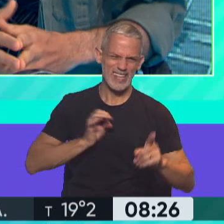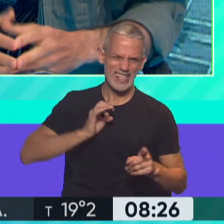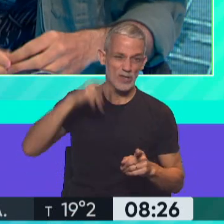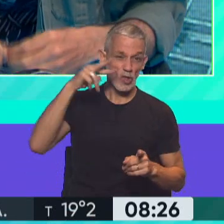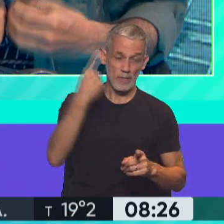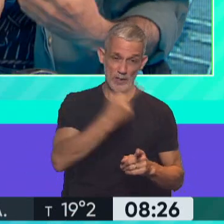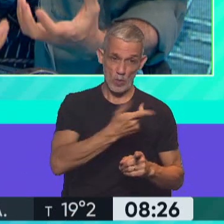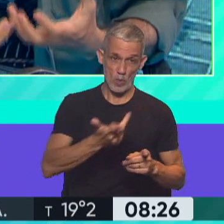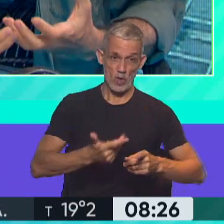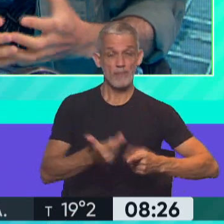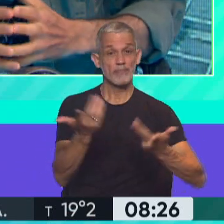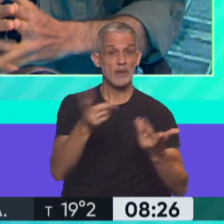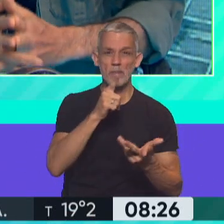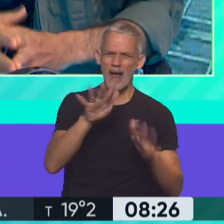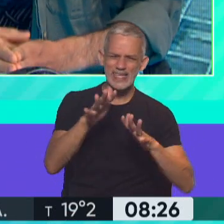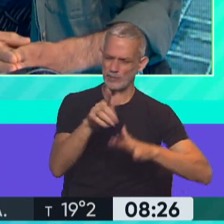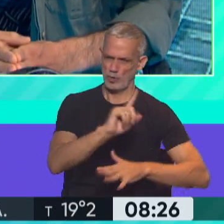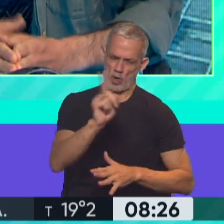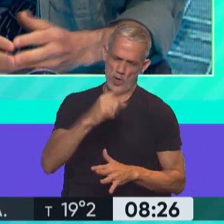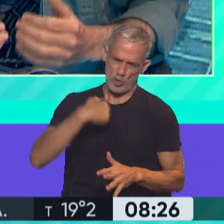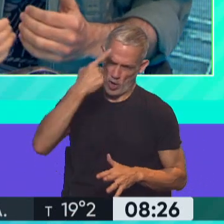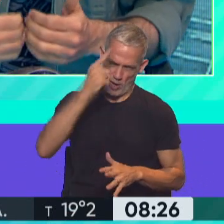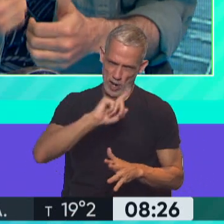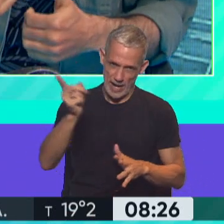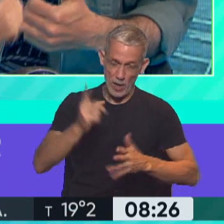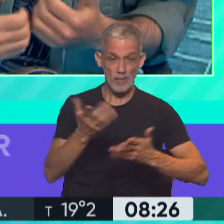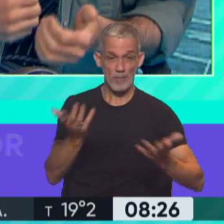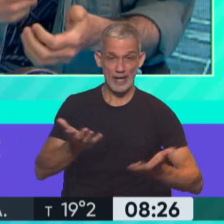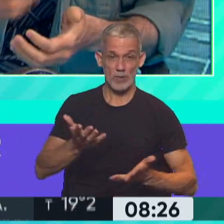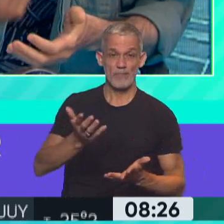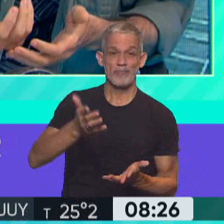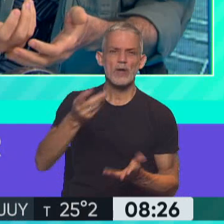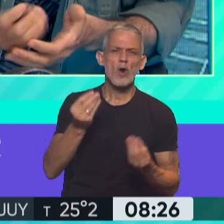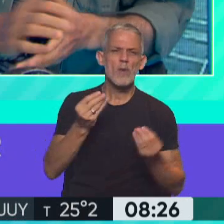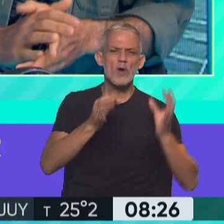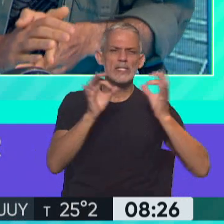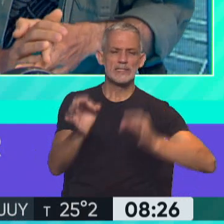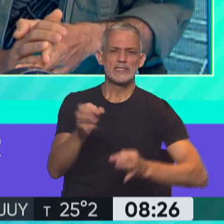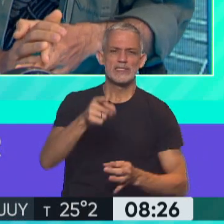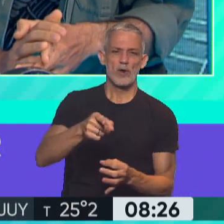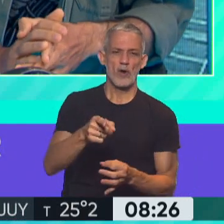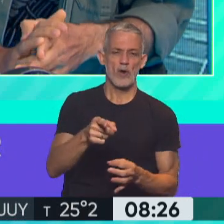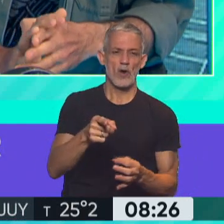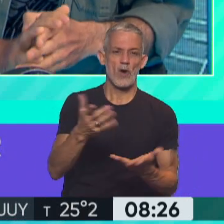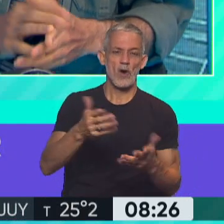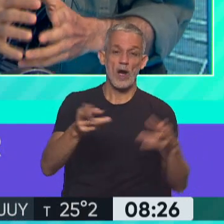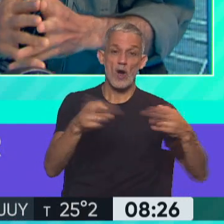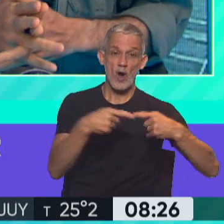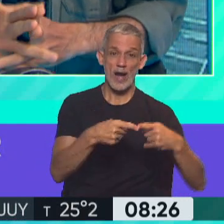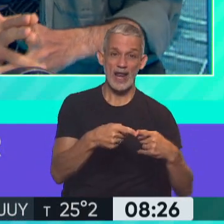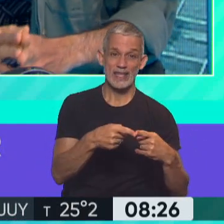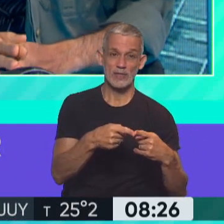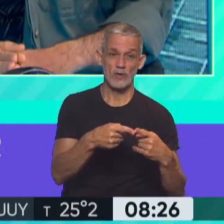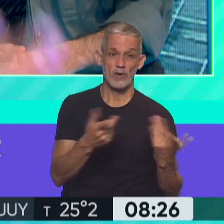Entonces, algo similar no creo que pase. Lo que sí, para pensar cómo se llegó al Corralito. O sea